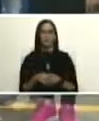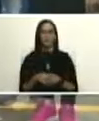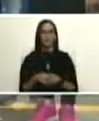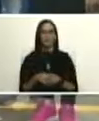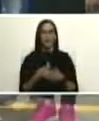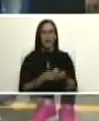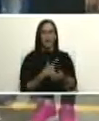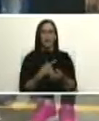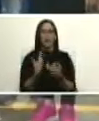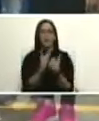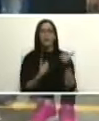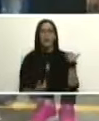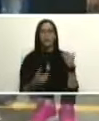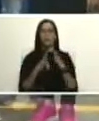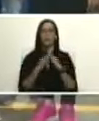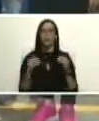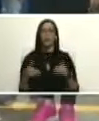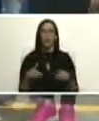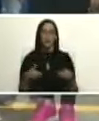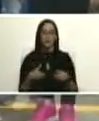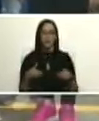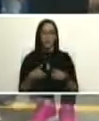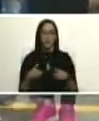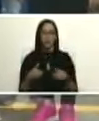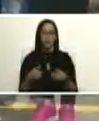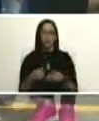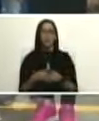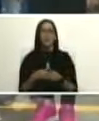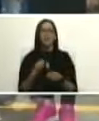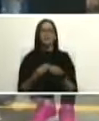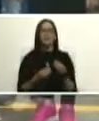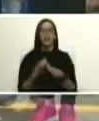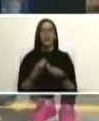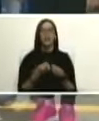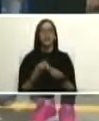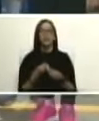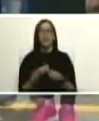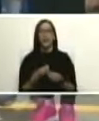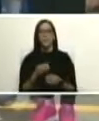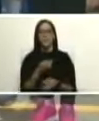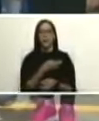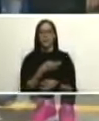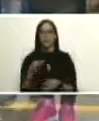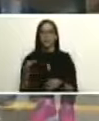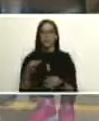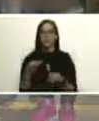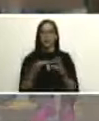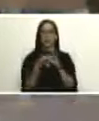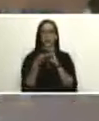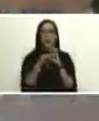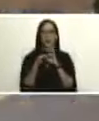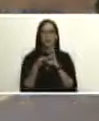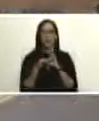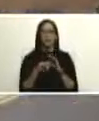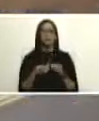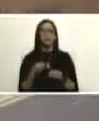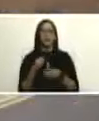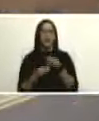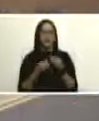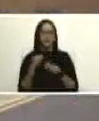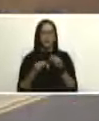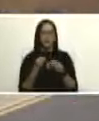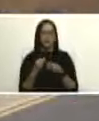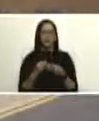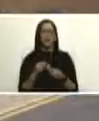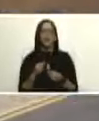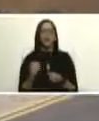Hermano presidente, es todo un esfuerzo que se ha hecho en perfecta unidad. Las Bricomunes, sin duda alguna, se ha convertido